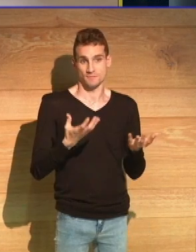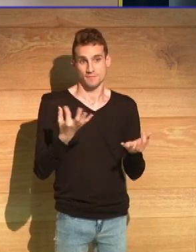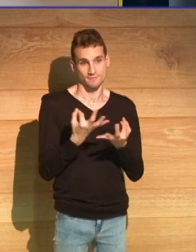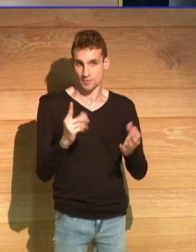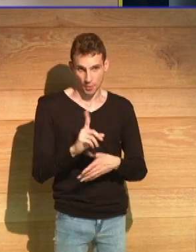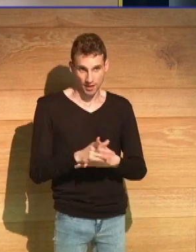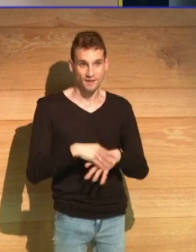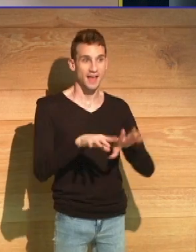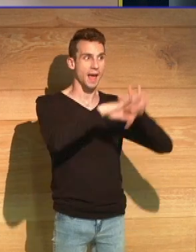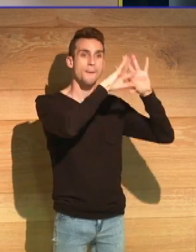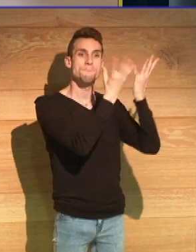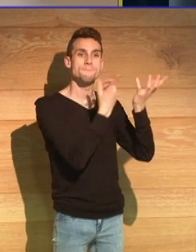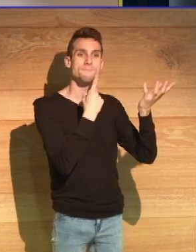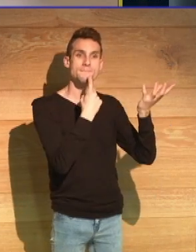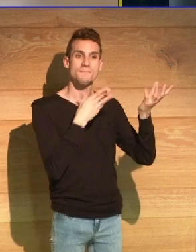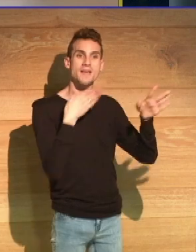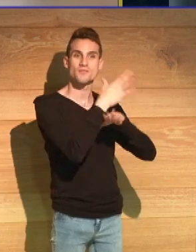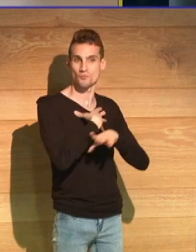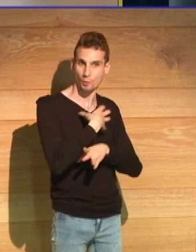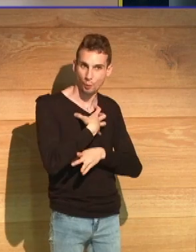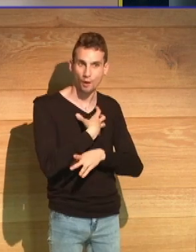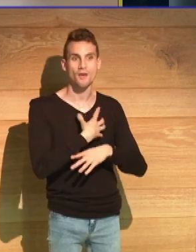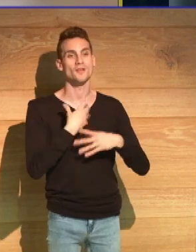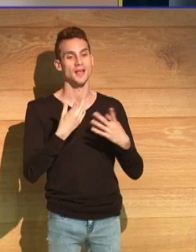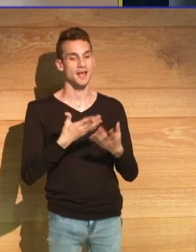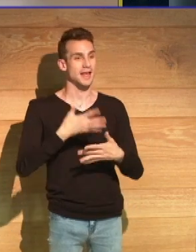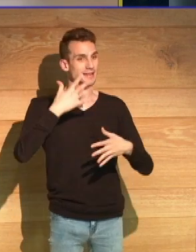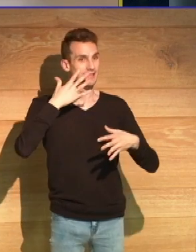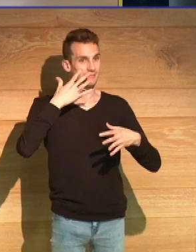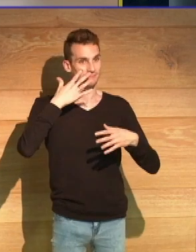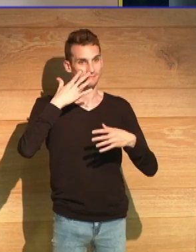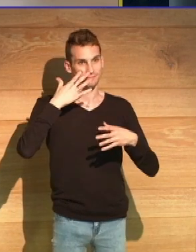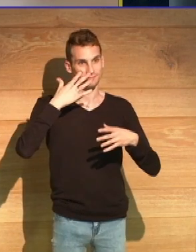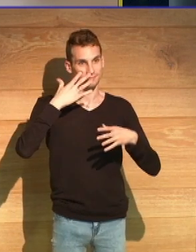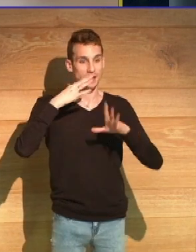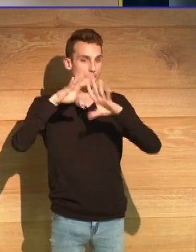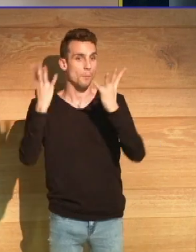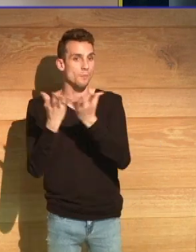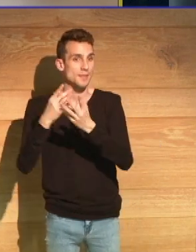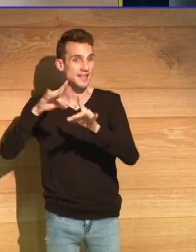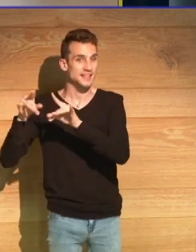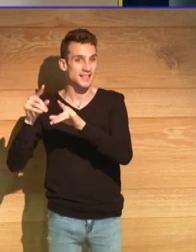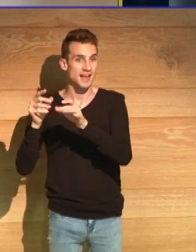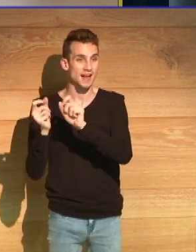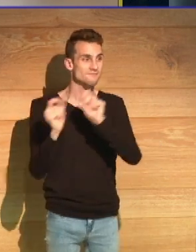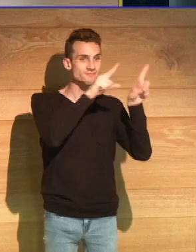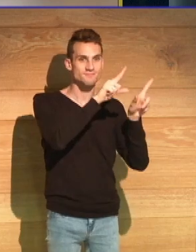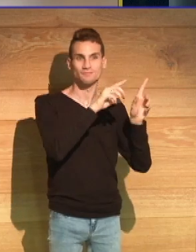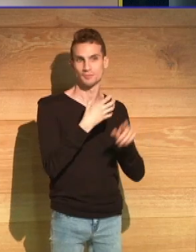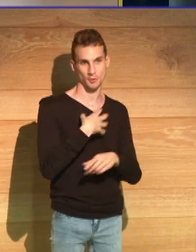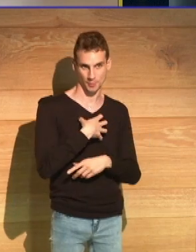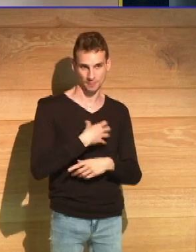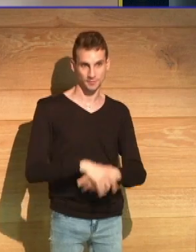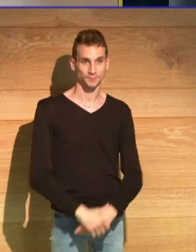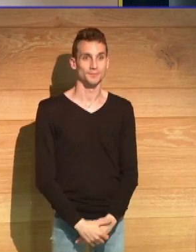una auténtica posibilidad de salir de la nave espacial Tierra sin hacerla funcionar para todos,